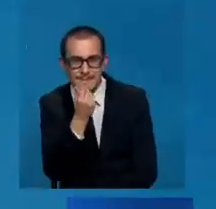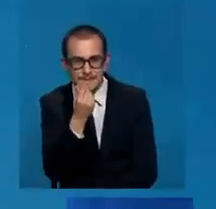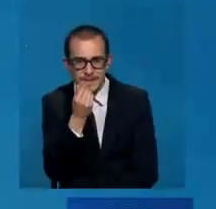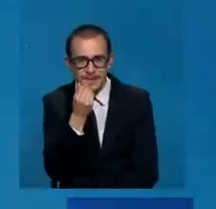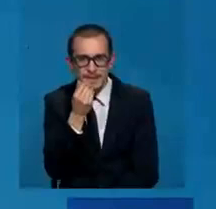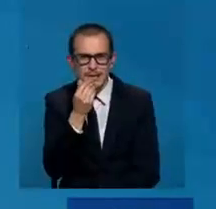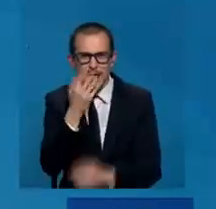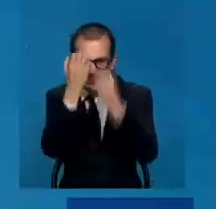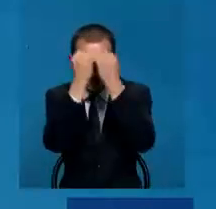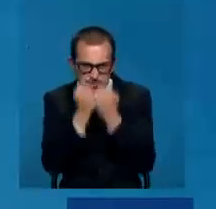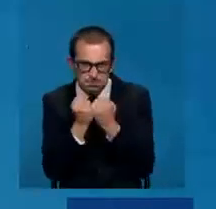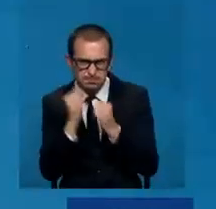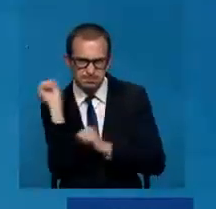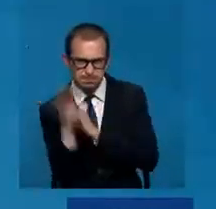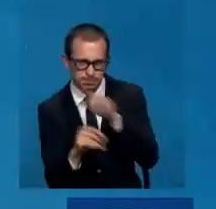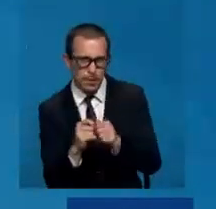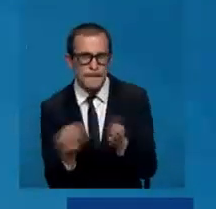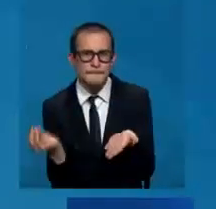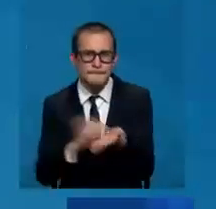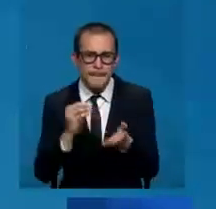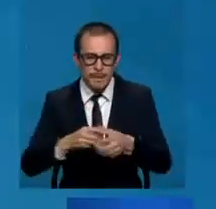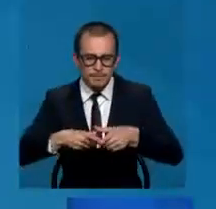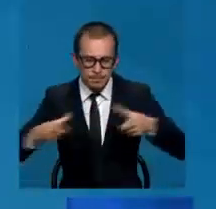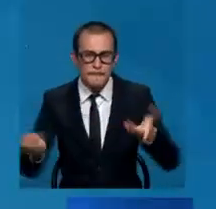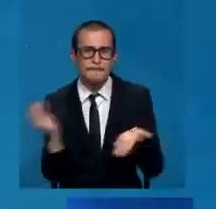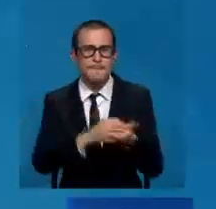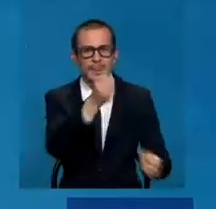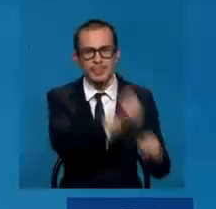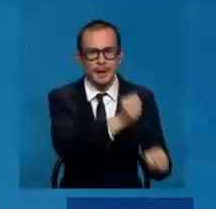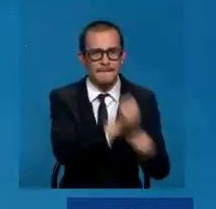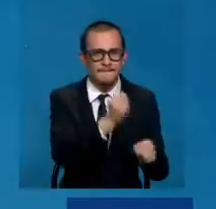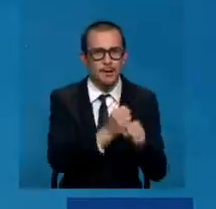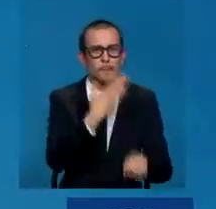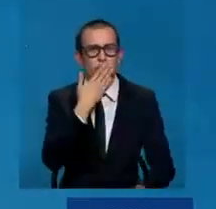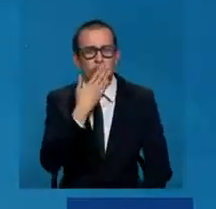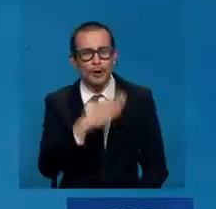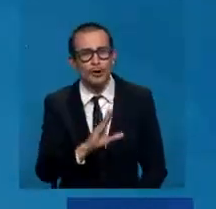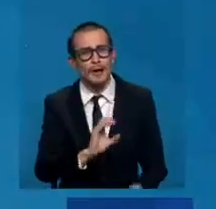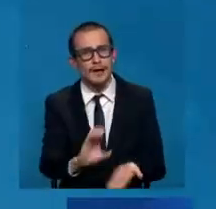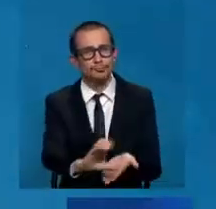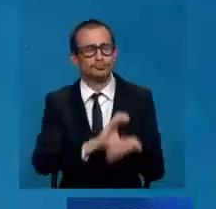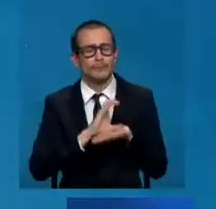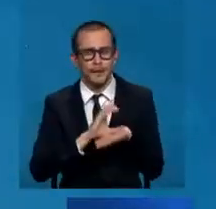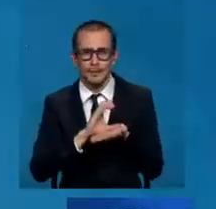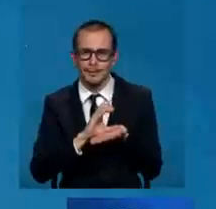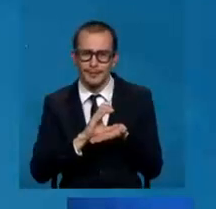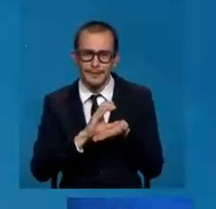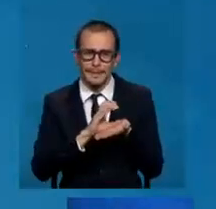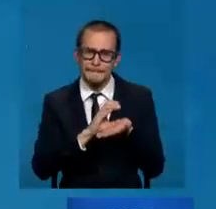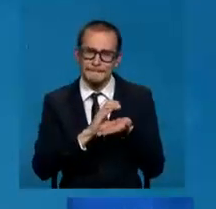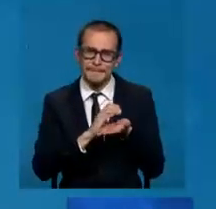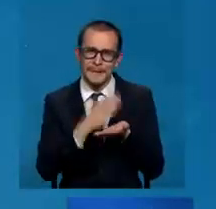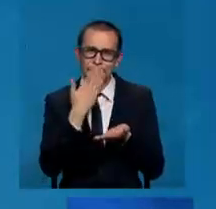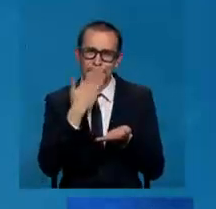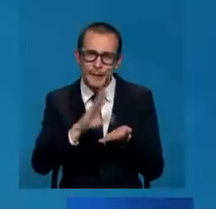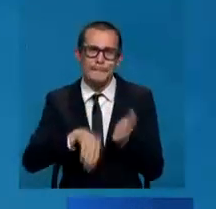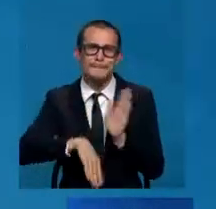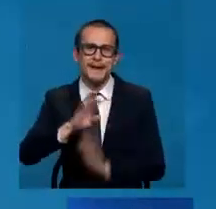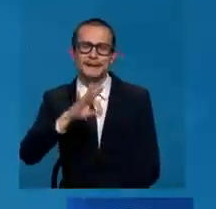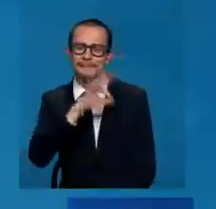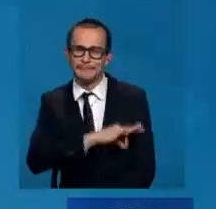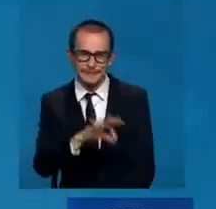y el terrorismo, en crear más y mejores empleos, con mejores salarios y generar mayores